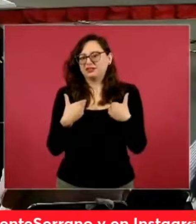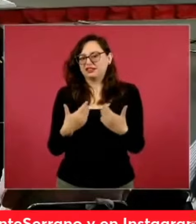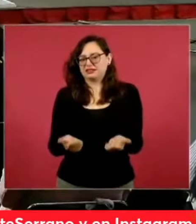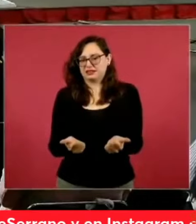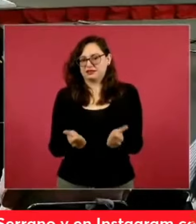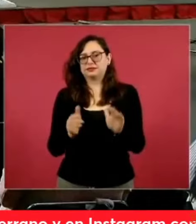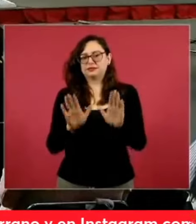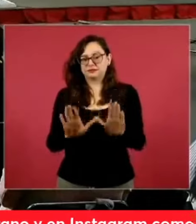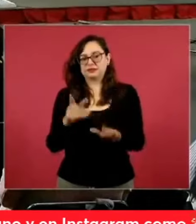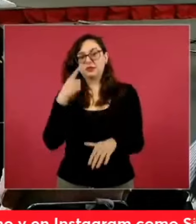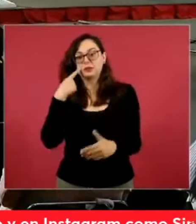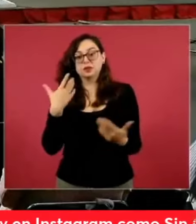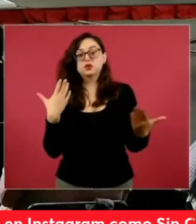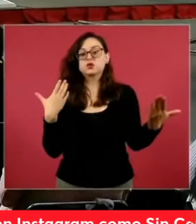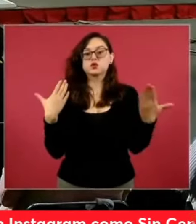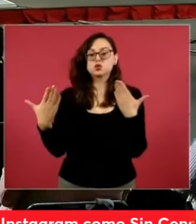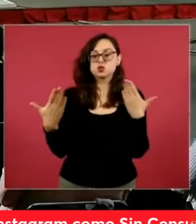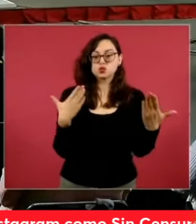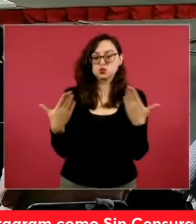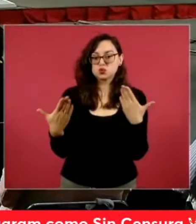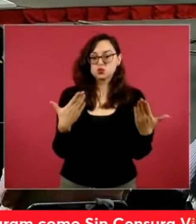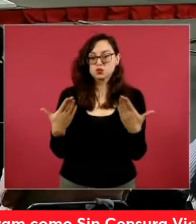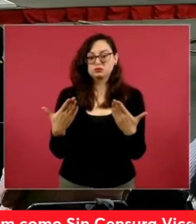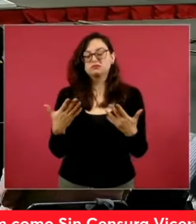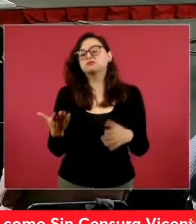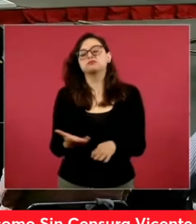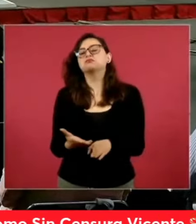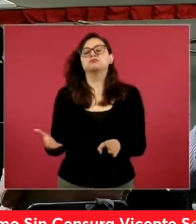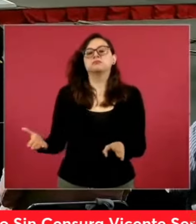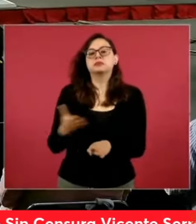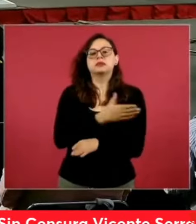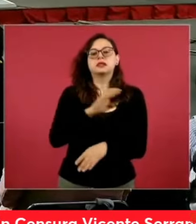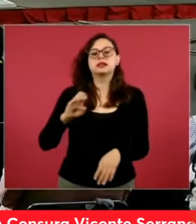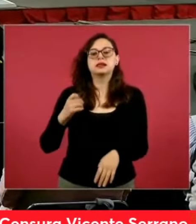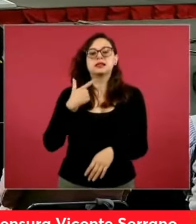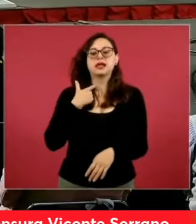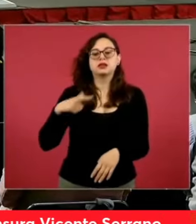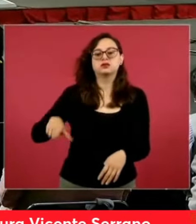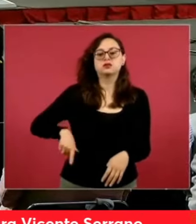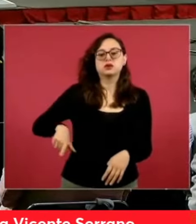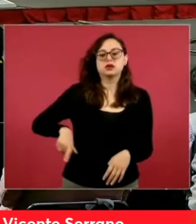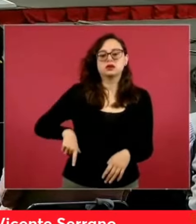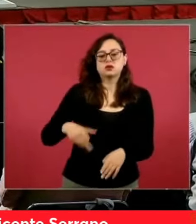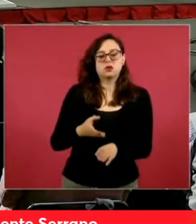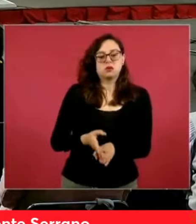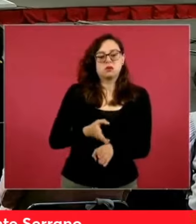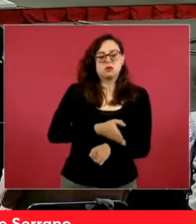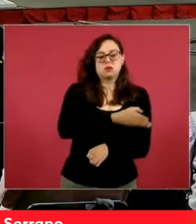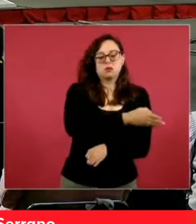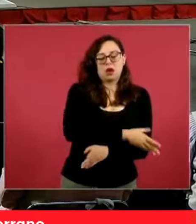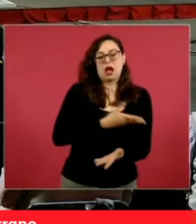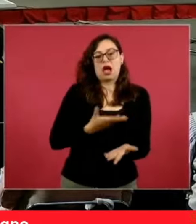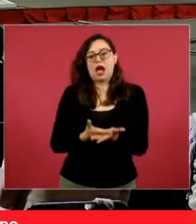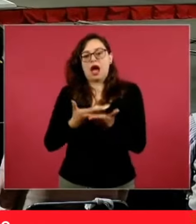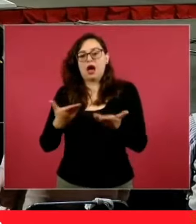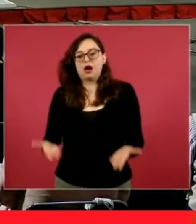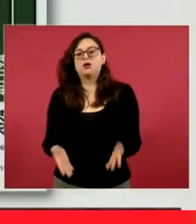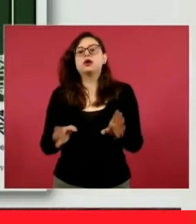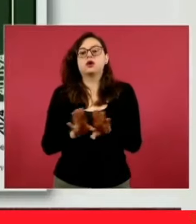donde comparamos los resultados entre gobiernos anteriores y este. En el sexenio de Felipe